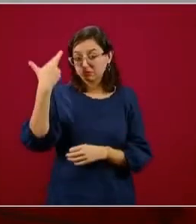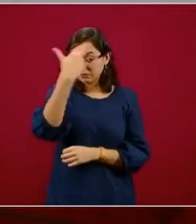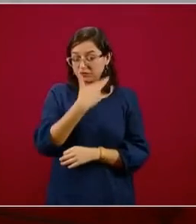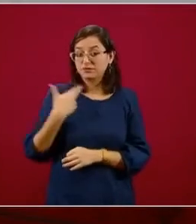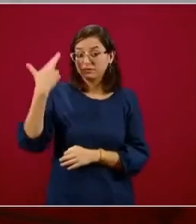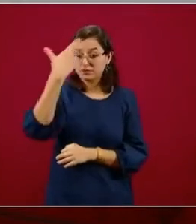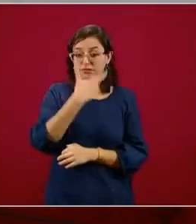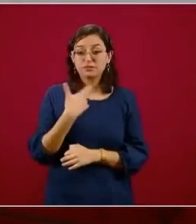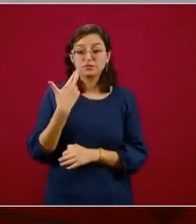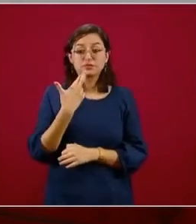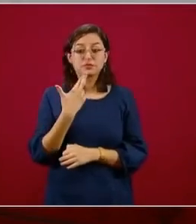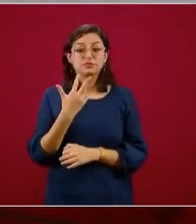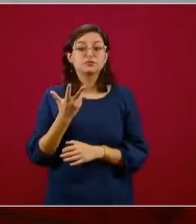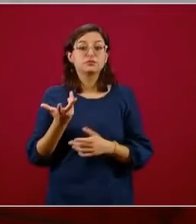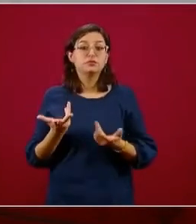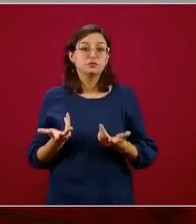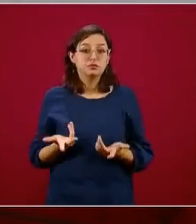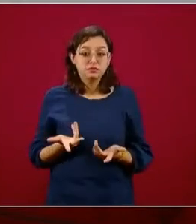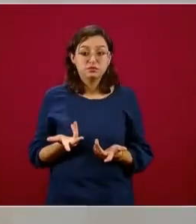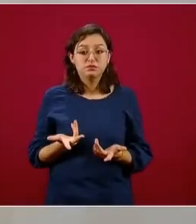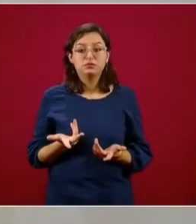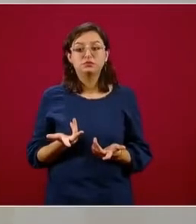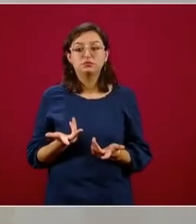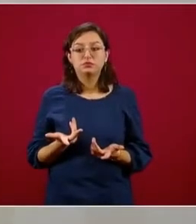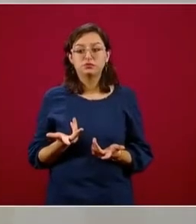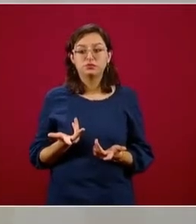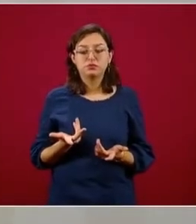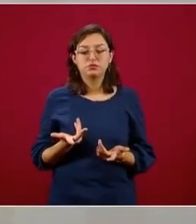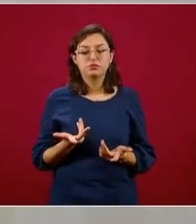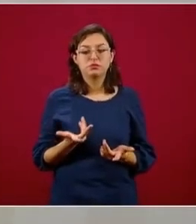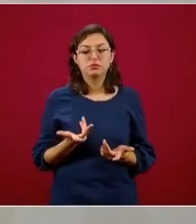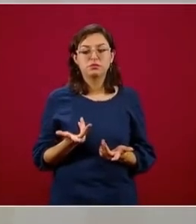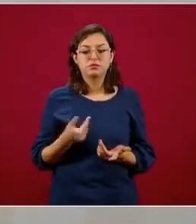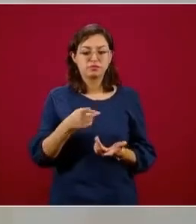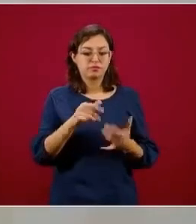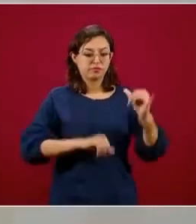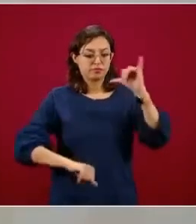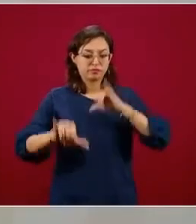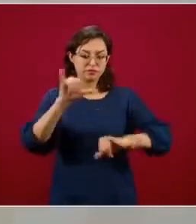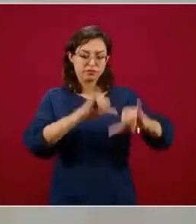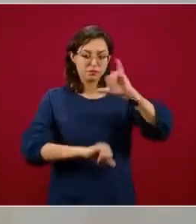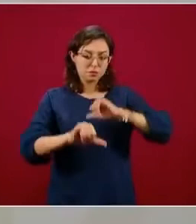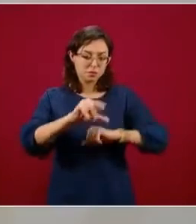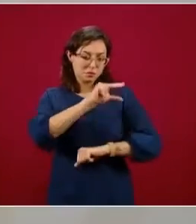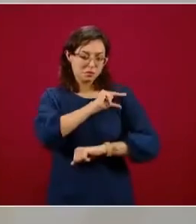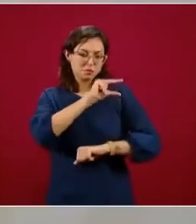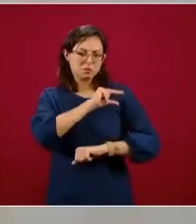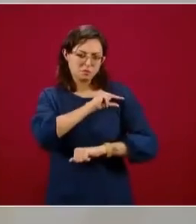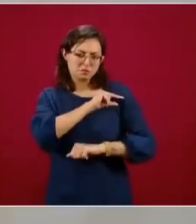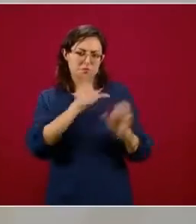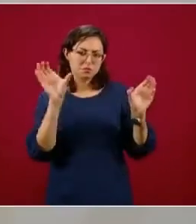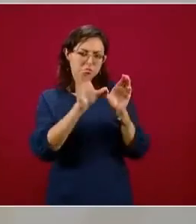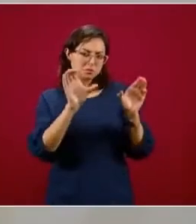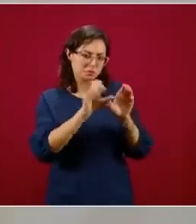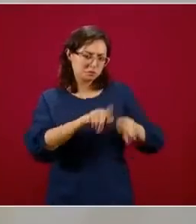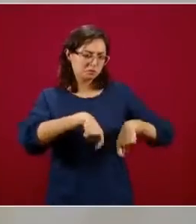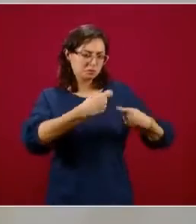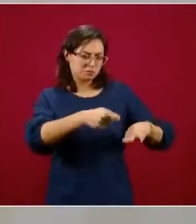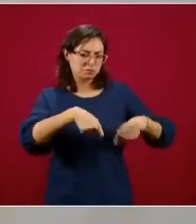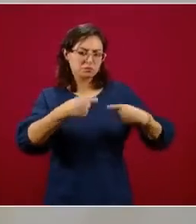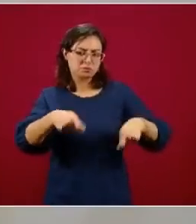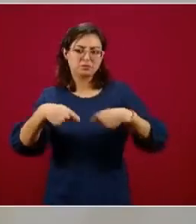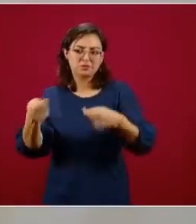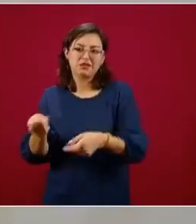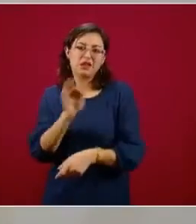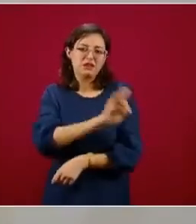momento emitiendo los reconocimientos a los laboratorios que podían llevar a cabo. Entonces, estas